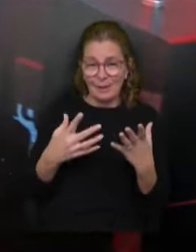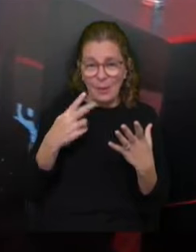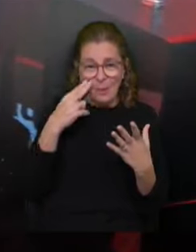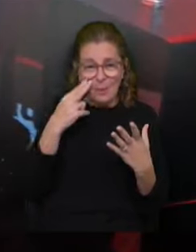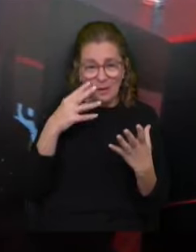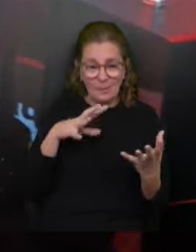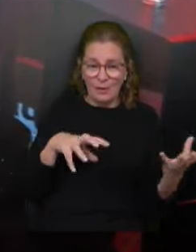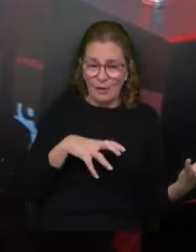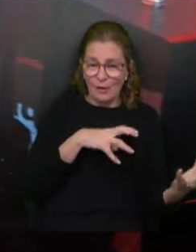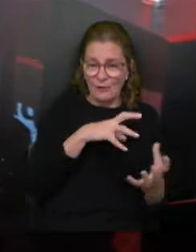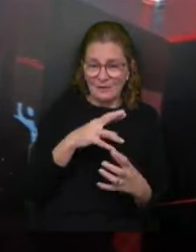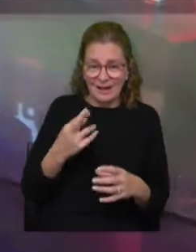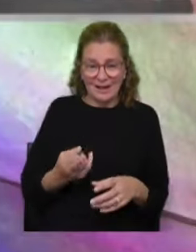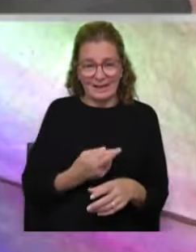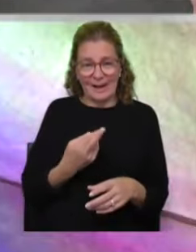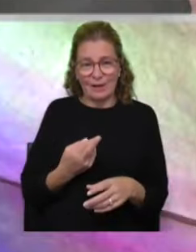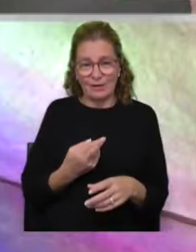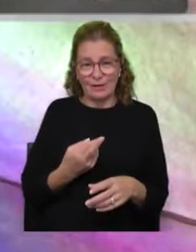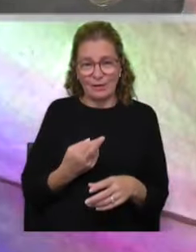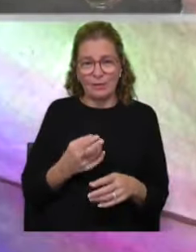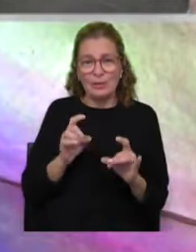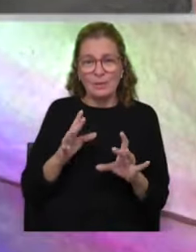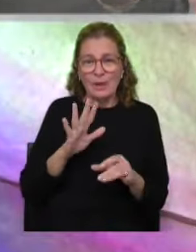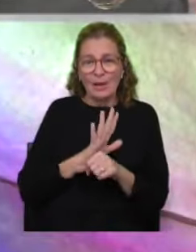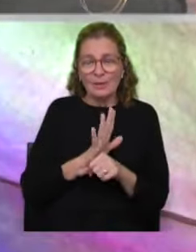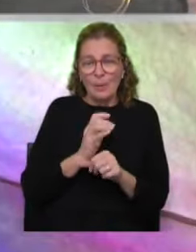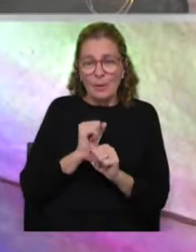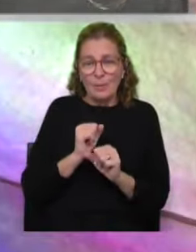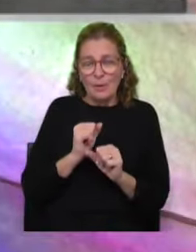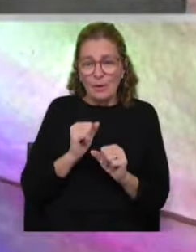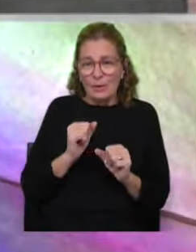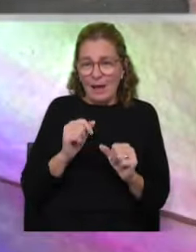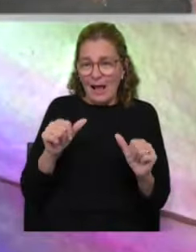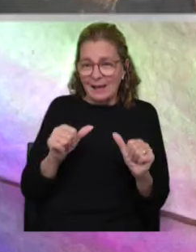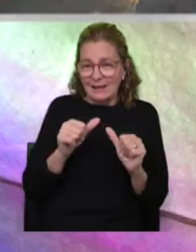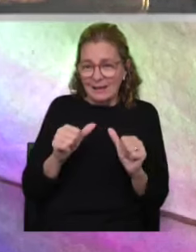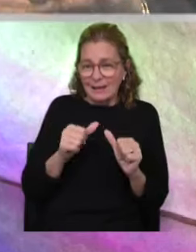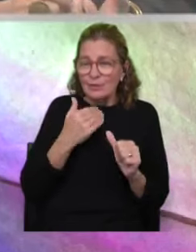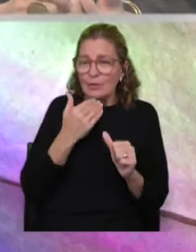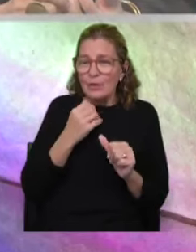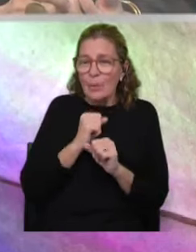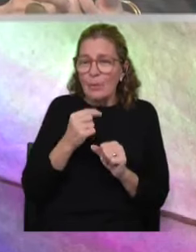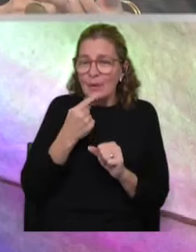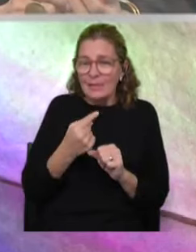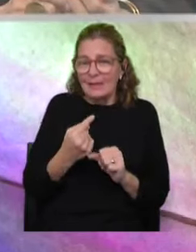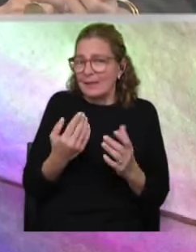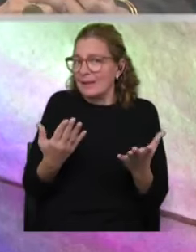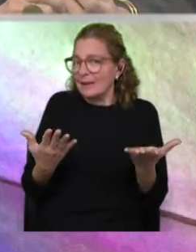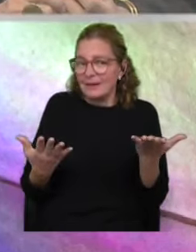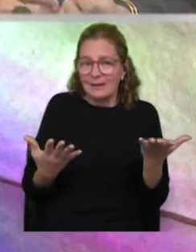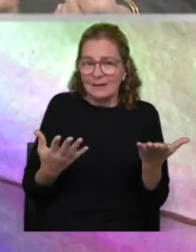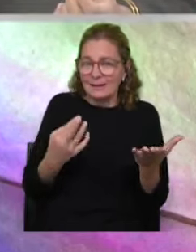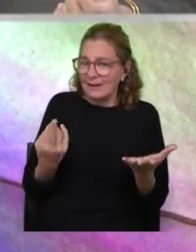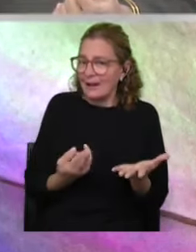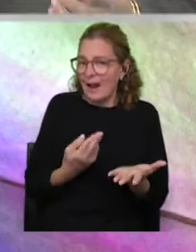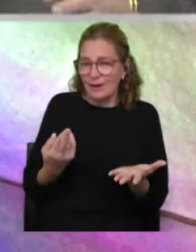ahí súper extraño, sí. Que solo los actores podemos hacer esos caminos tan, no sé cómo se puede decir. Extraño.